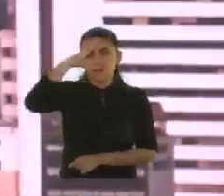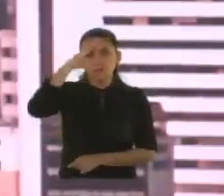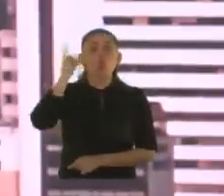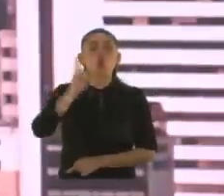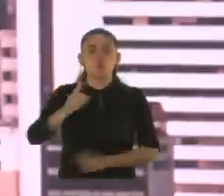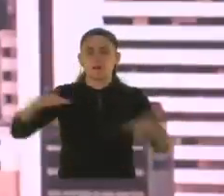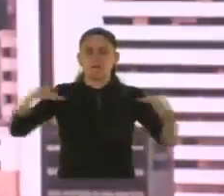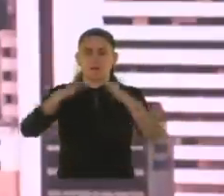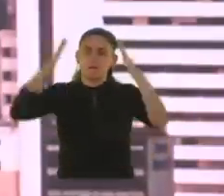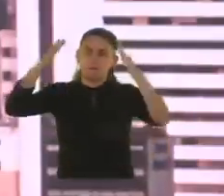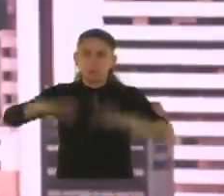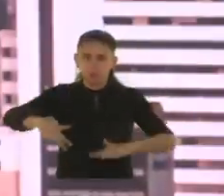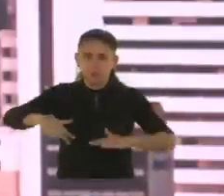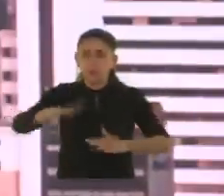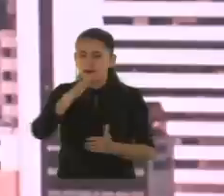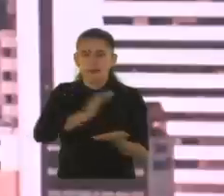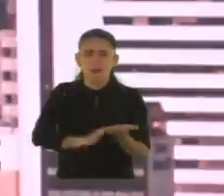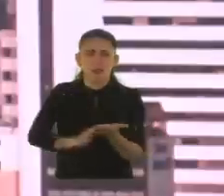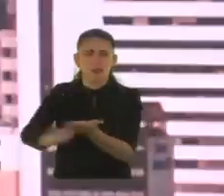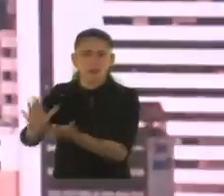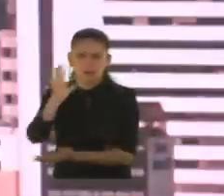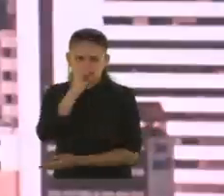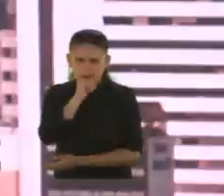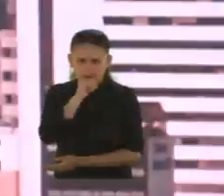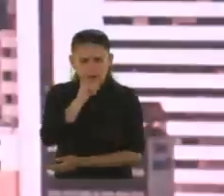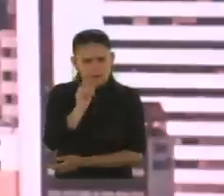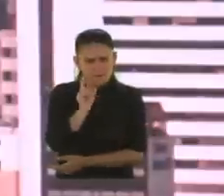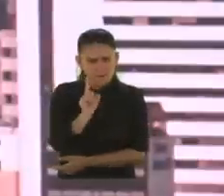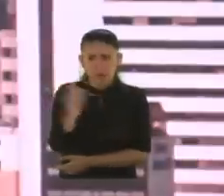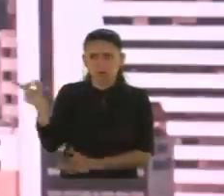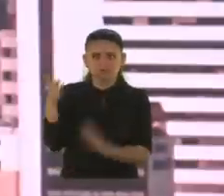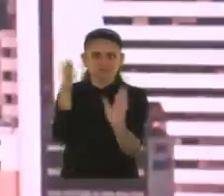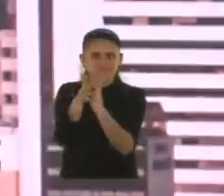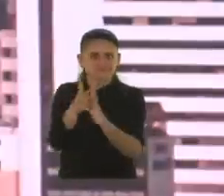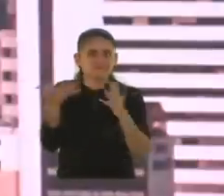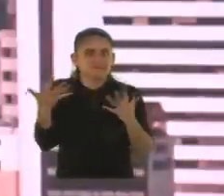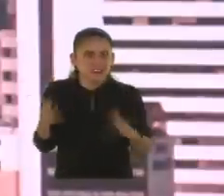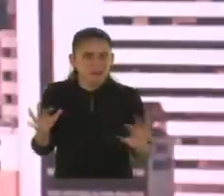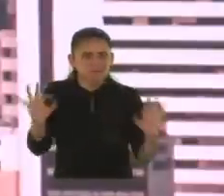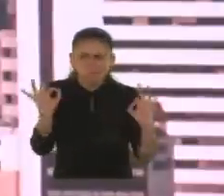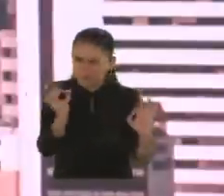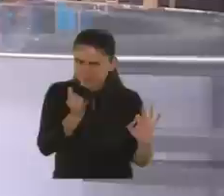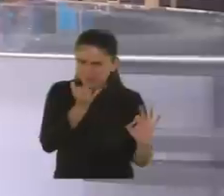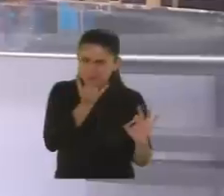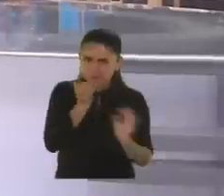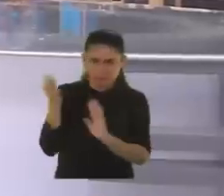y que aún no han arreglado. Pero usted nos tiene una excelente noticia. ¿Qué pasó?